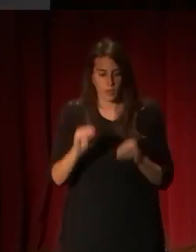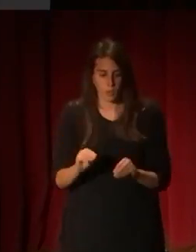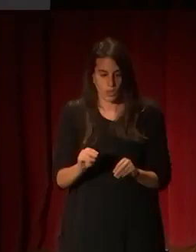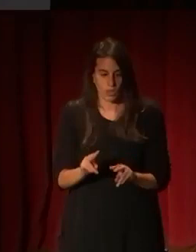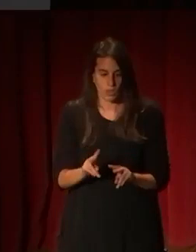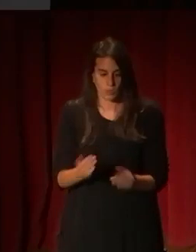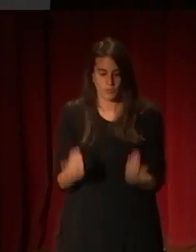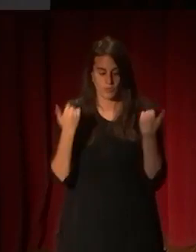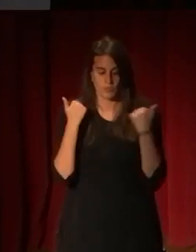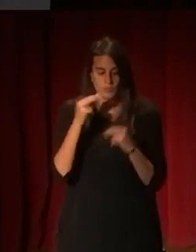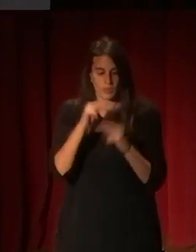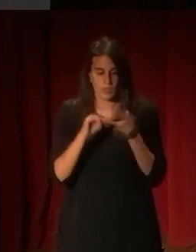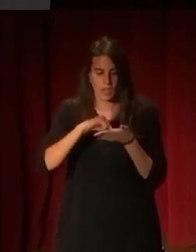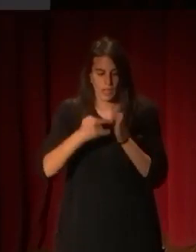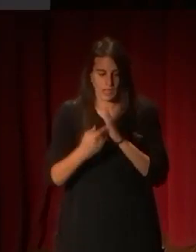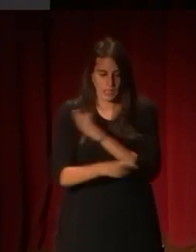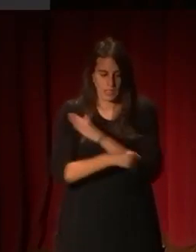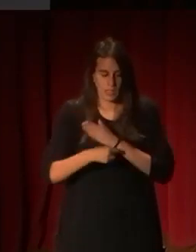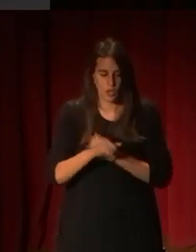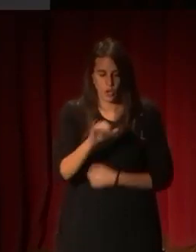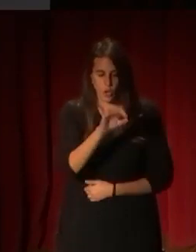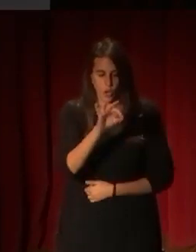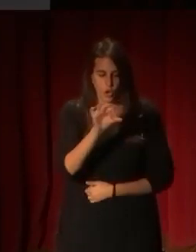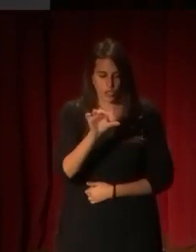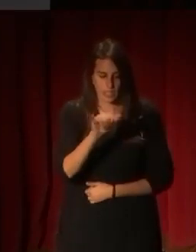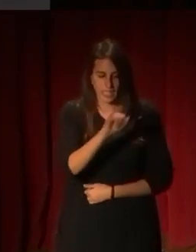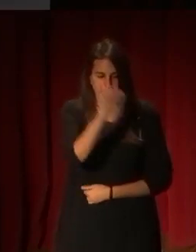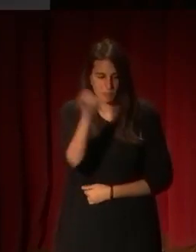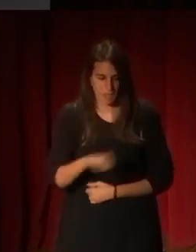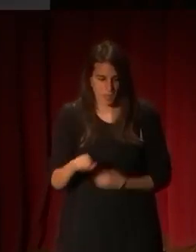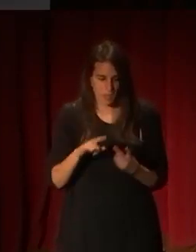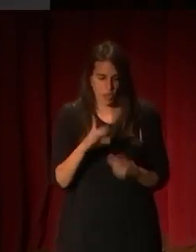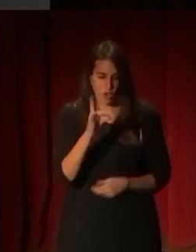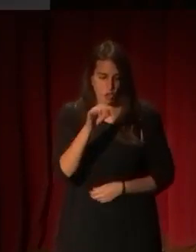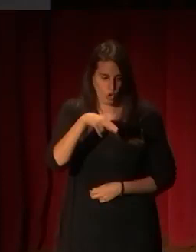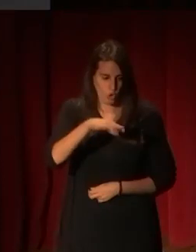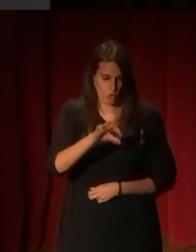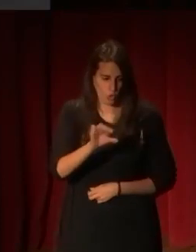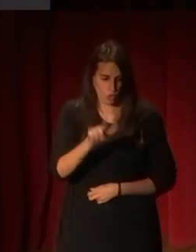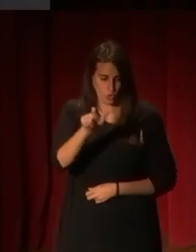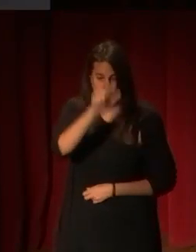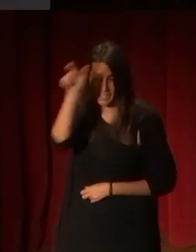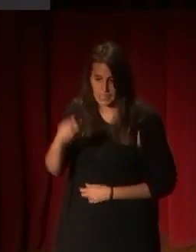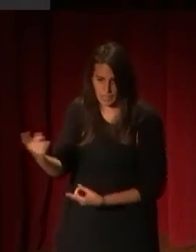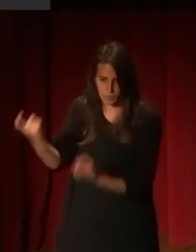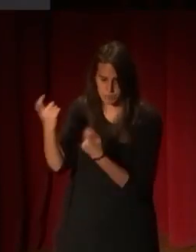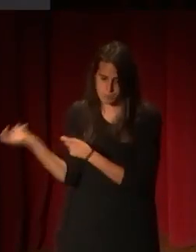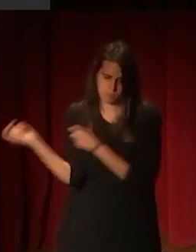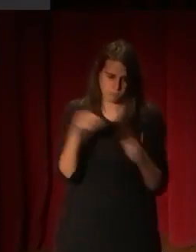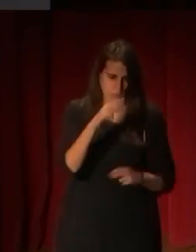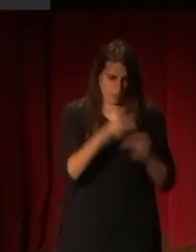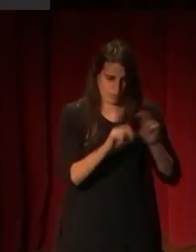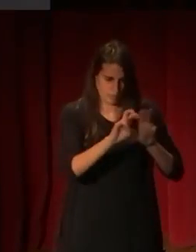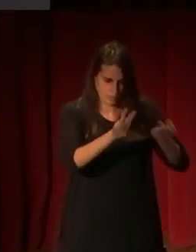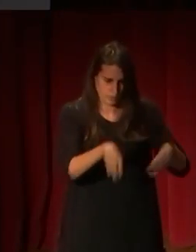arquitecto y pintor josé jiménez donoso formado en italia y cuyo resultado conocemos gracias a estas pinturas